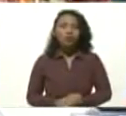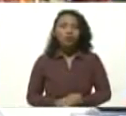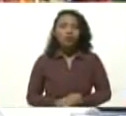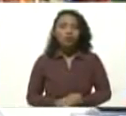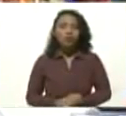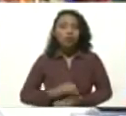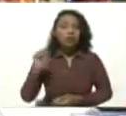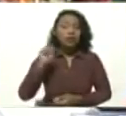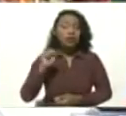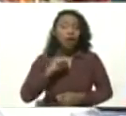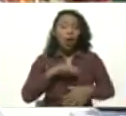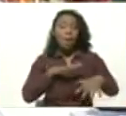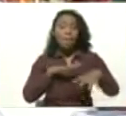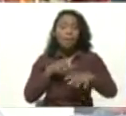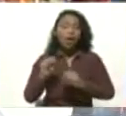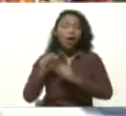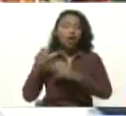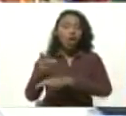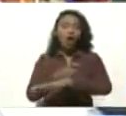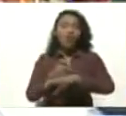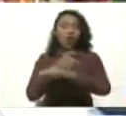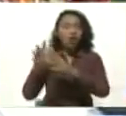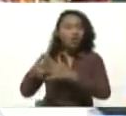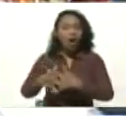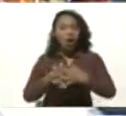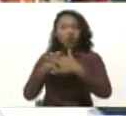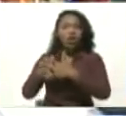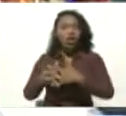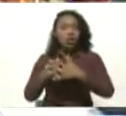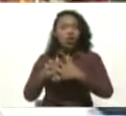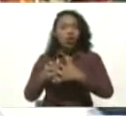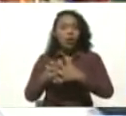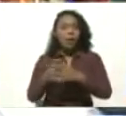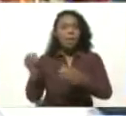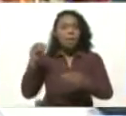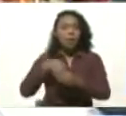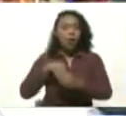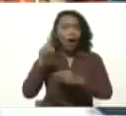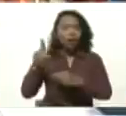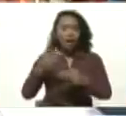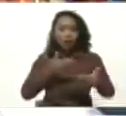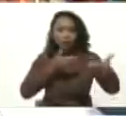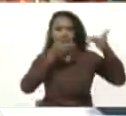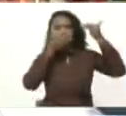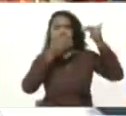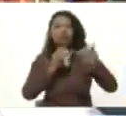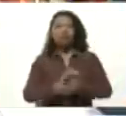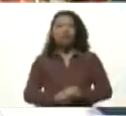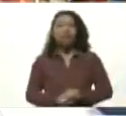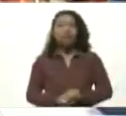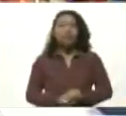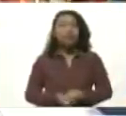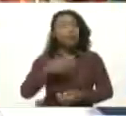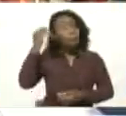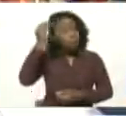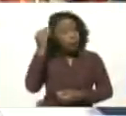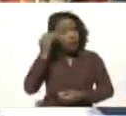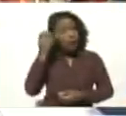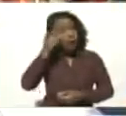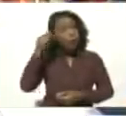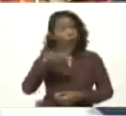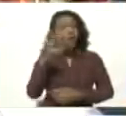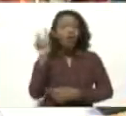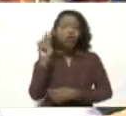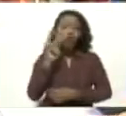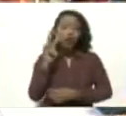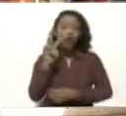si los imperialistas del gobierno de Estados Unidos involucrados con este secuestro creen que el pueblo